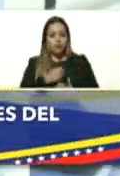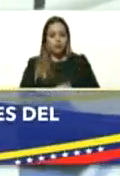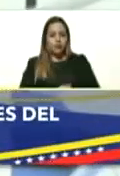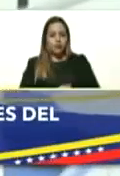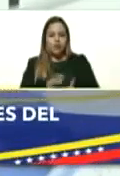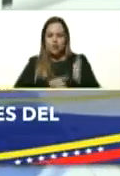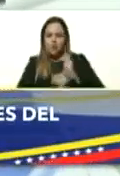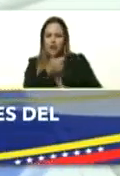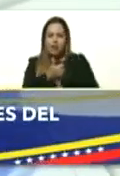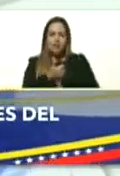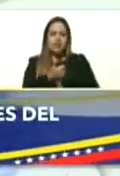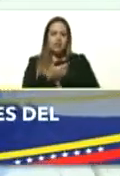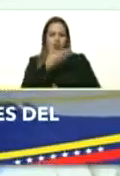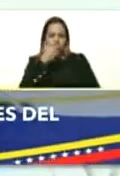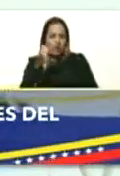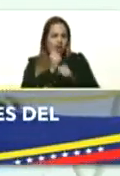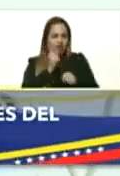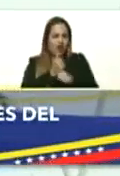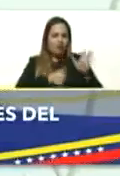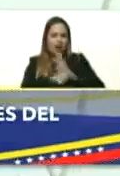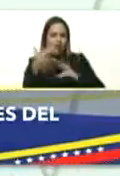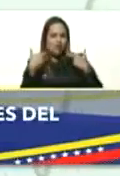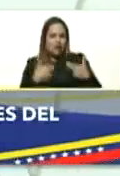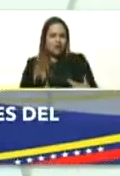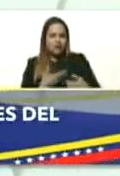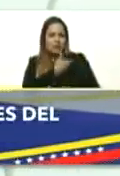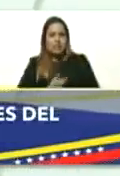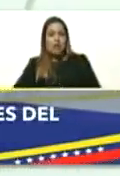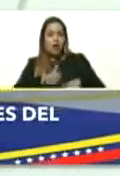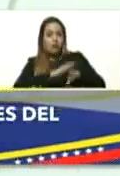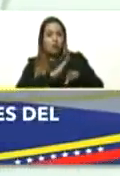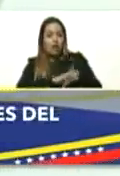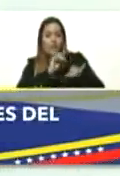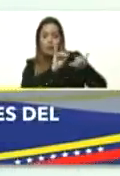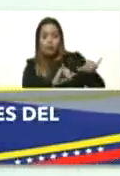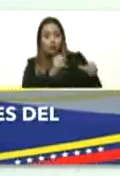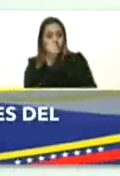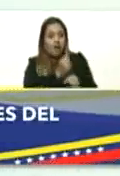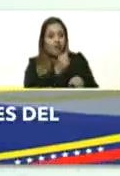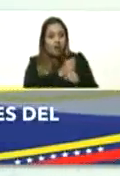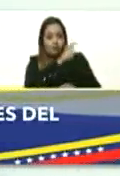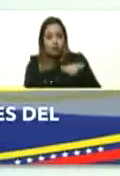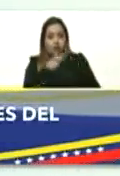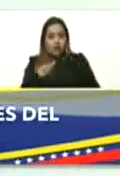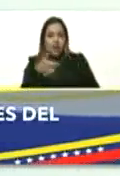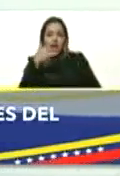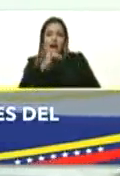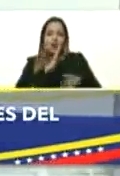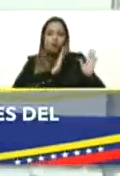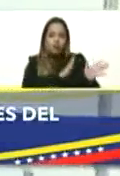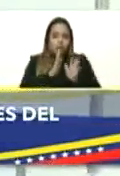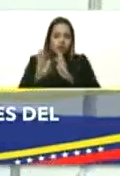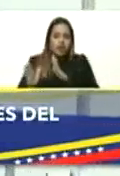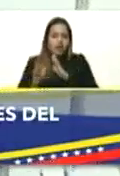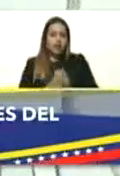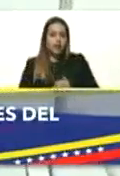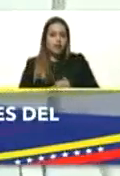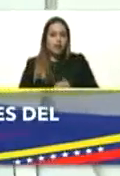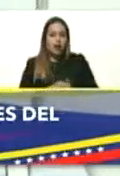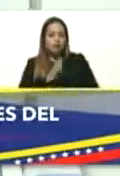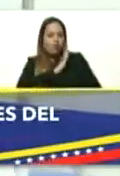más eficiente y además lo humano, presidente, porque son los propios trabajadores empoderados y organizados para su